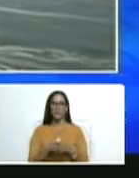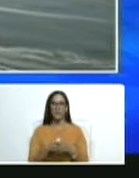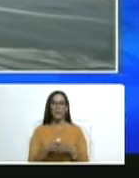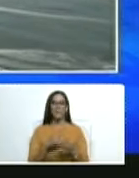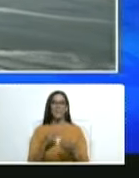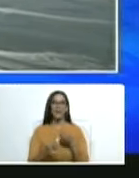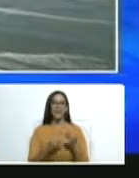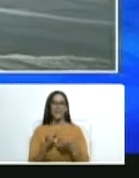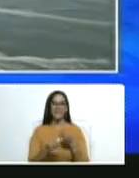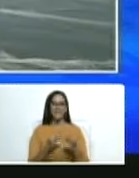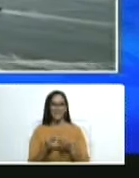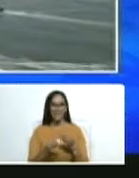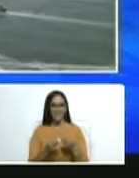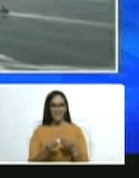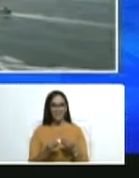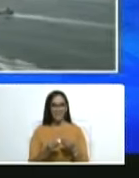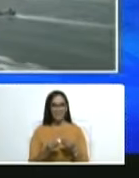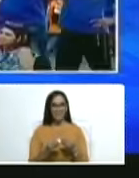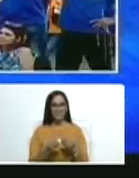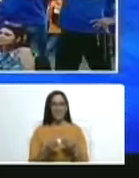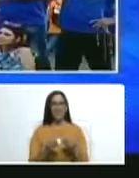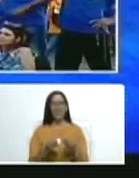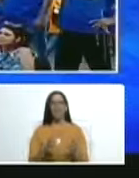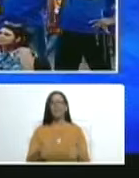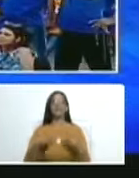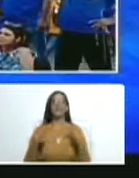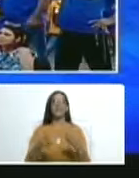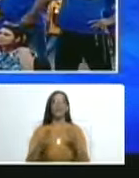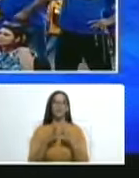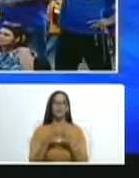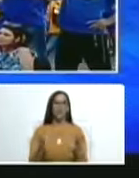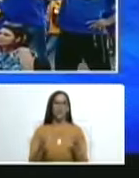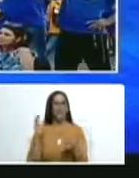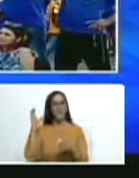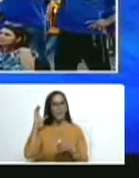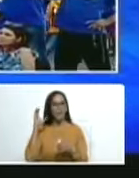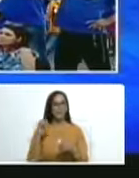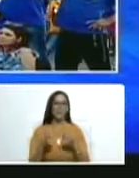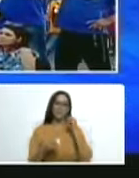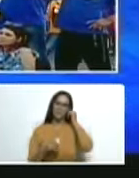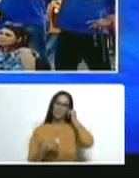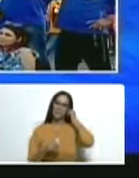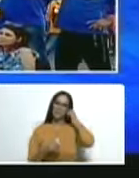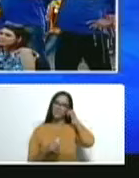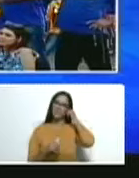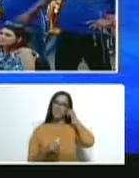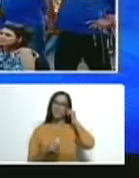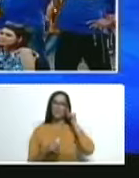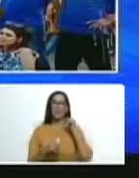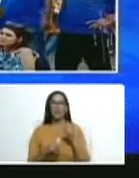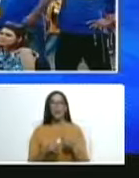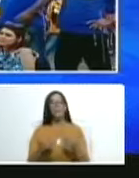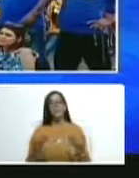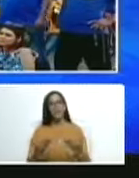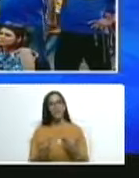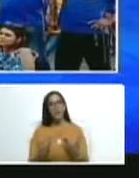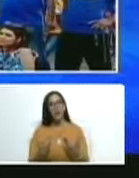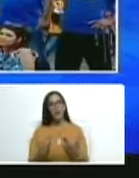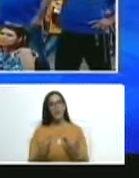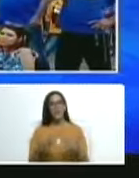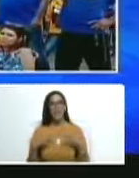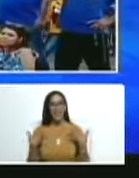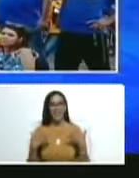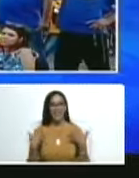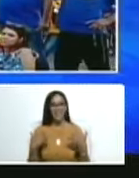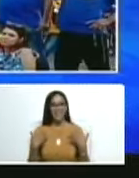hacer y reinventarlo todo en la patria. Me da una gran alegría, una